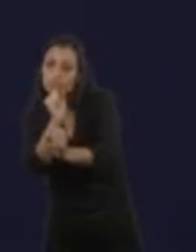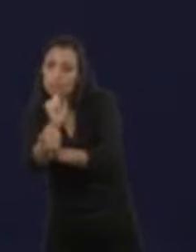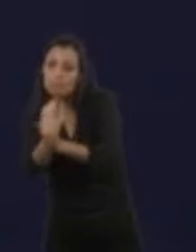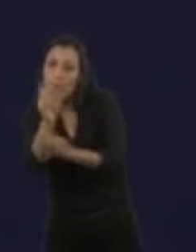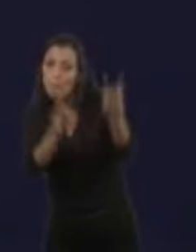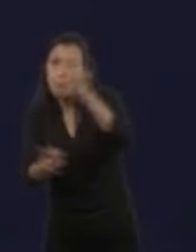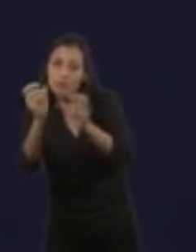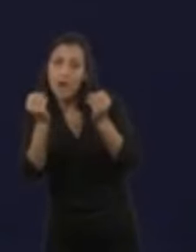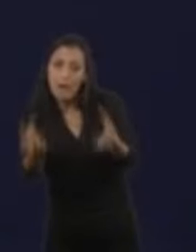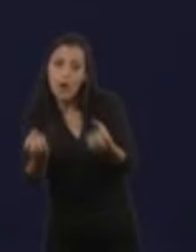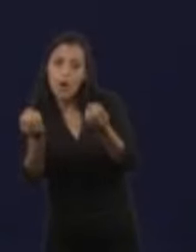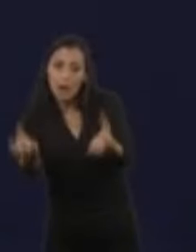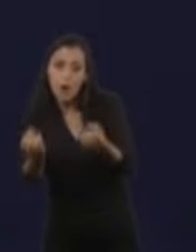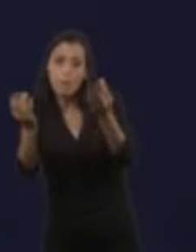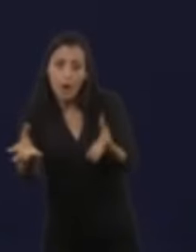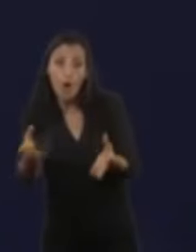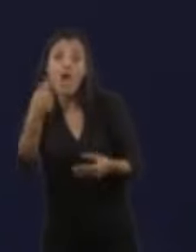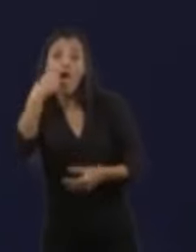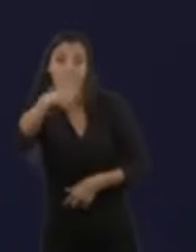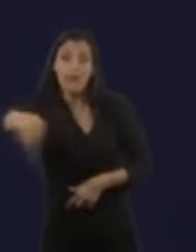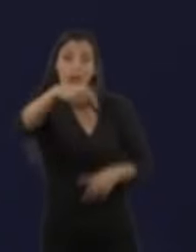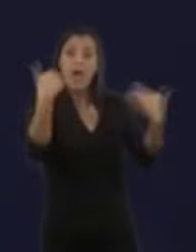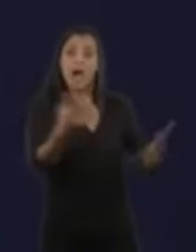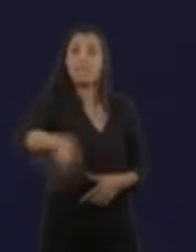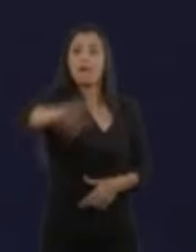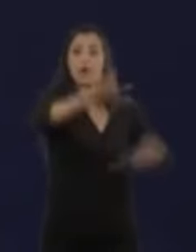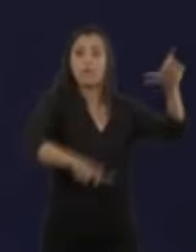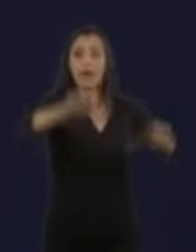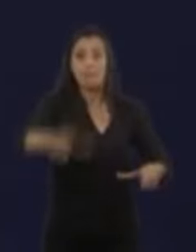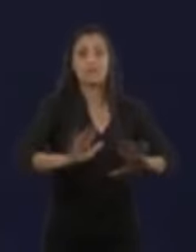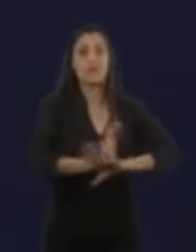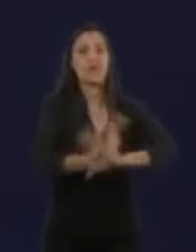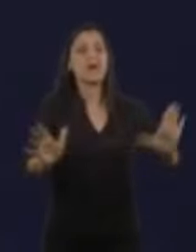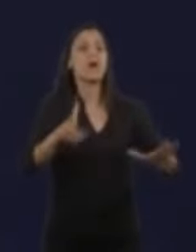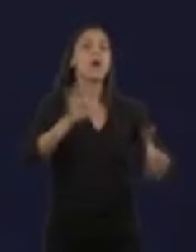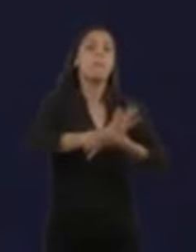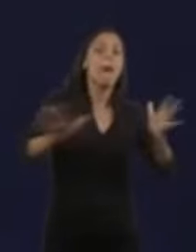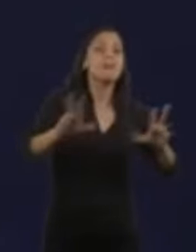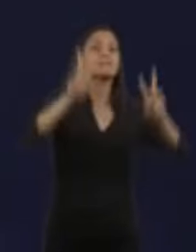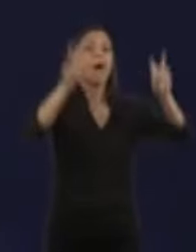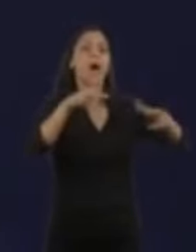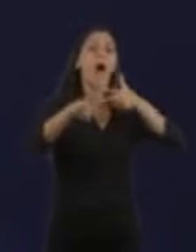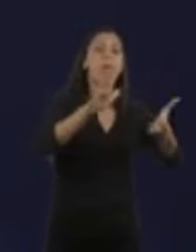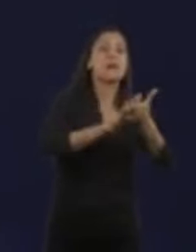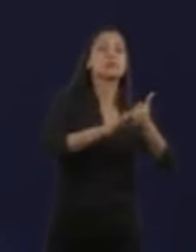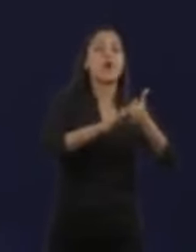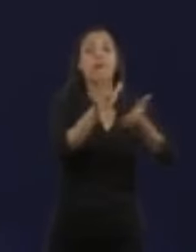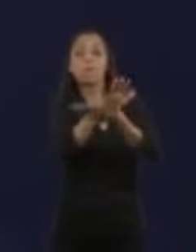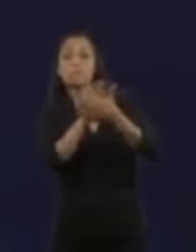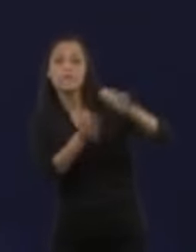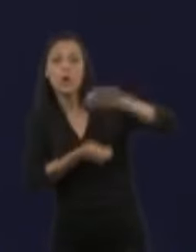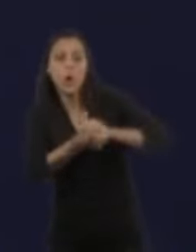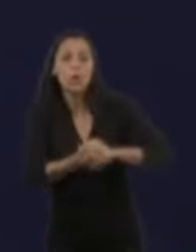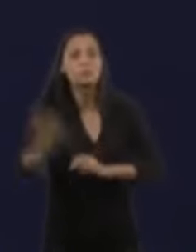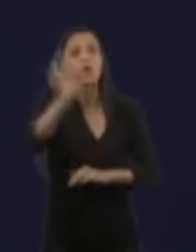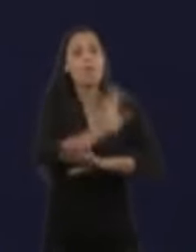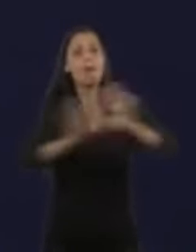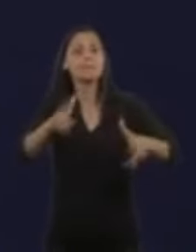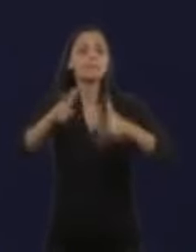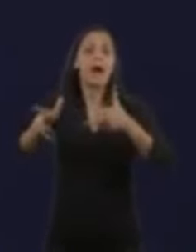de florecer y y empezar con otra dejarnos de hablar de corrupción dejarnos de hablar de herencias dejarnos de hablar de